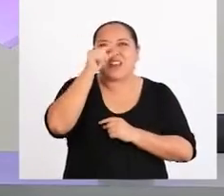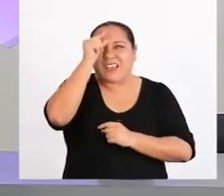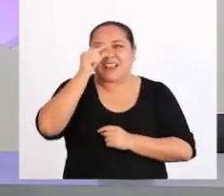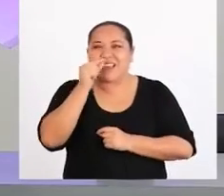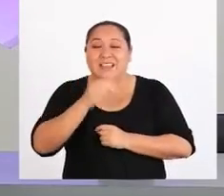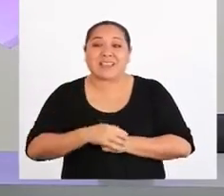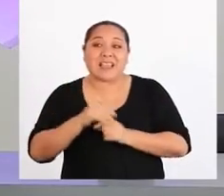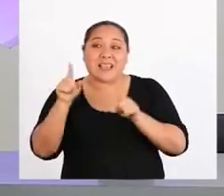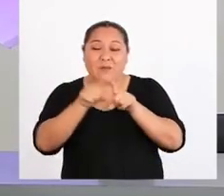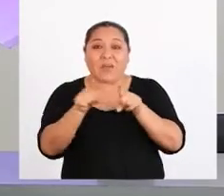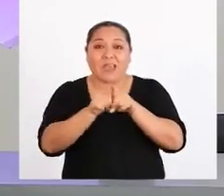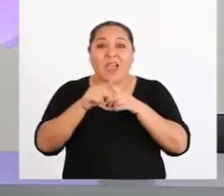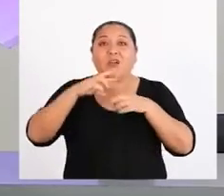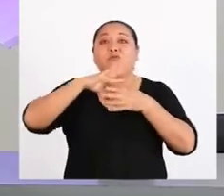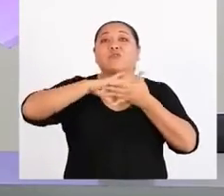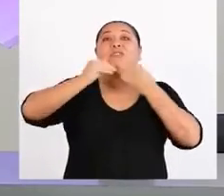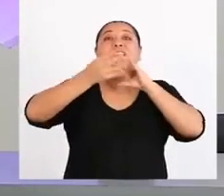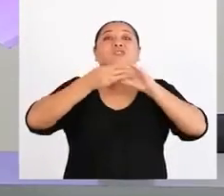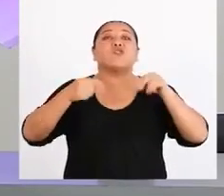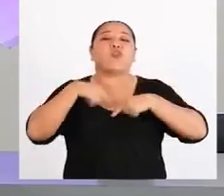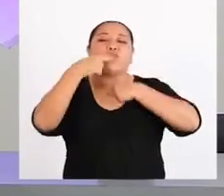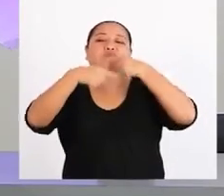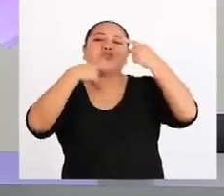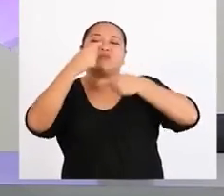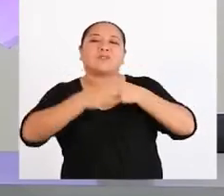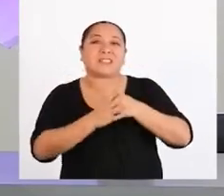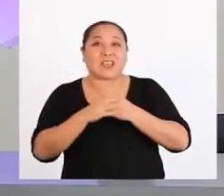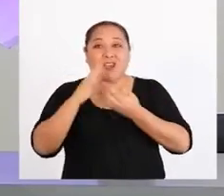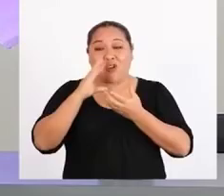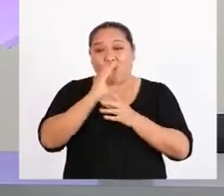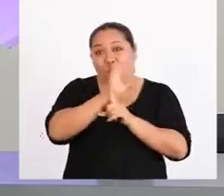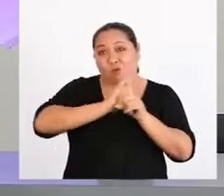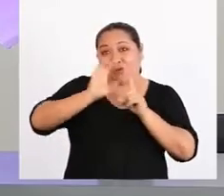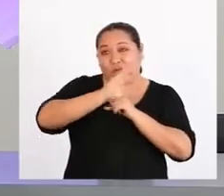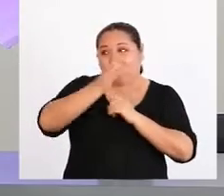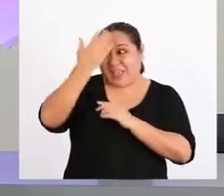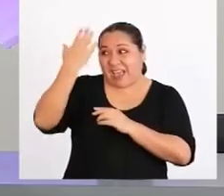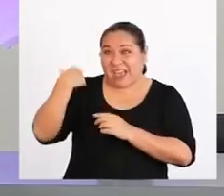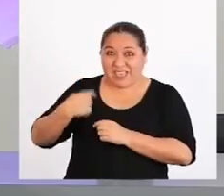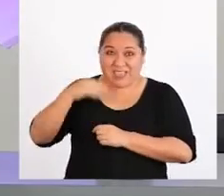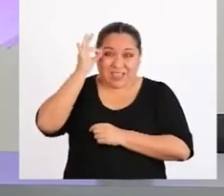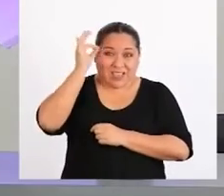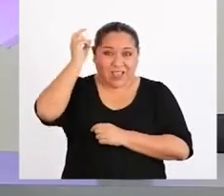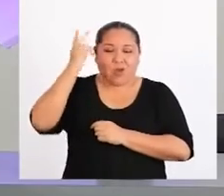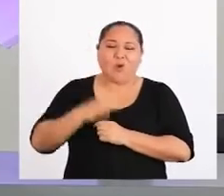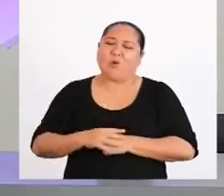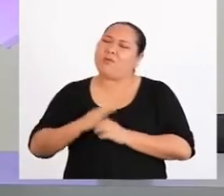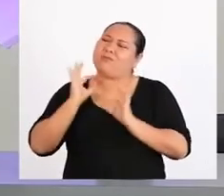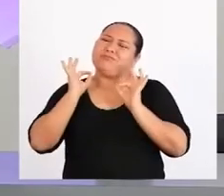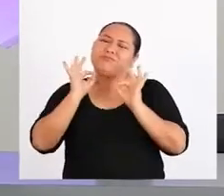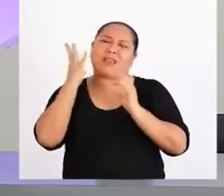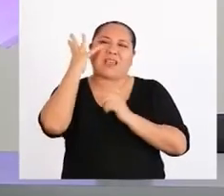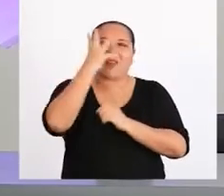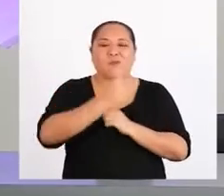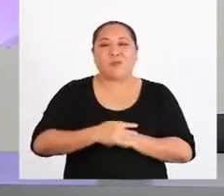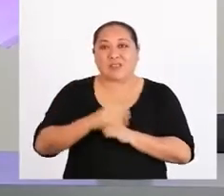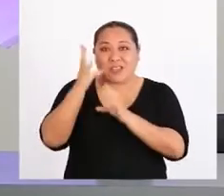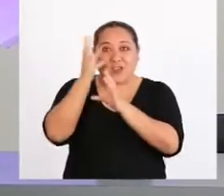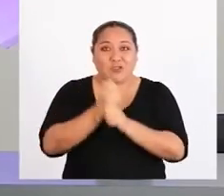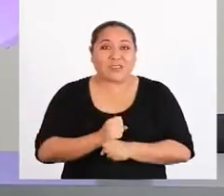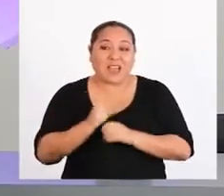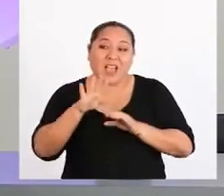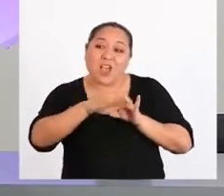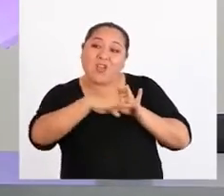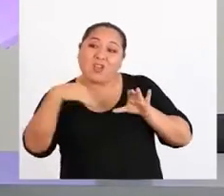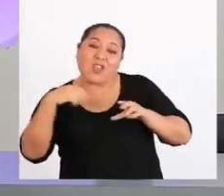las narradoras y los narradores orales de nuestras culturas prehispánicas desarrollaron una riquísima tradición. Al otro lado